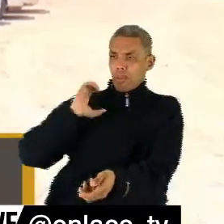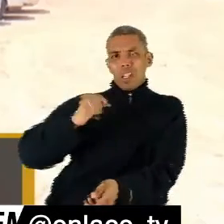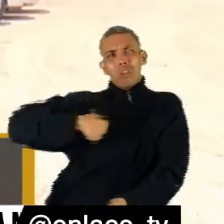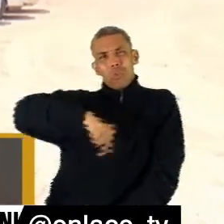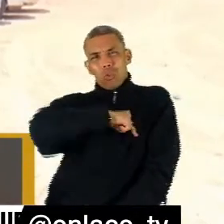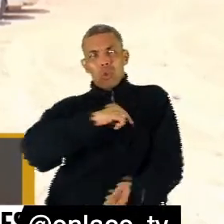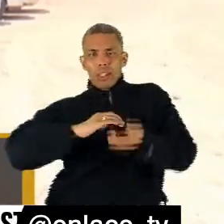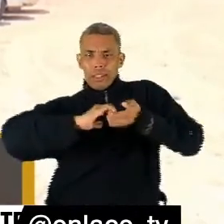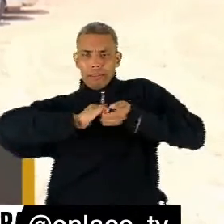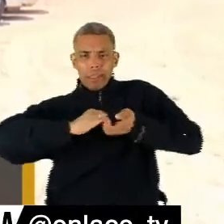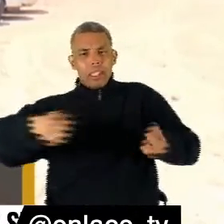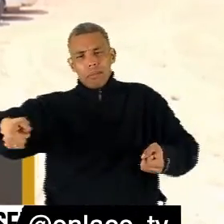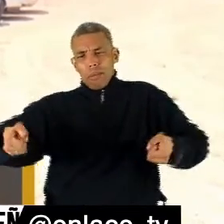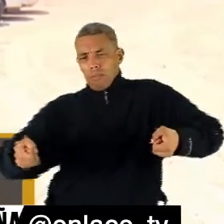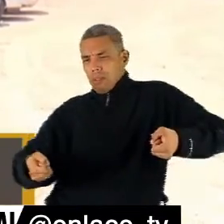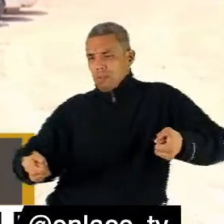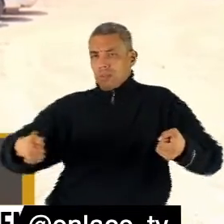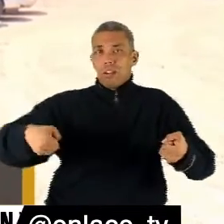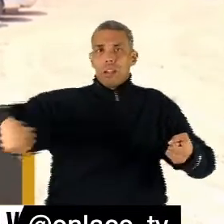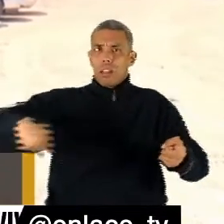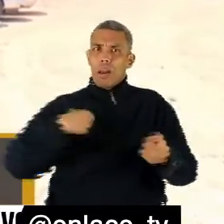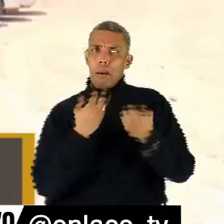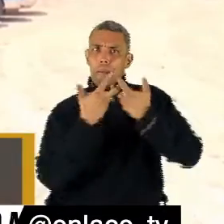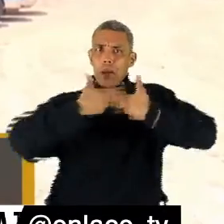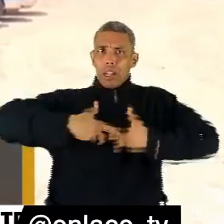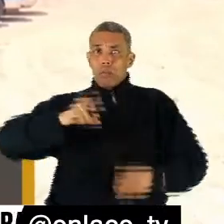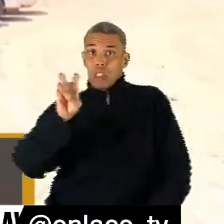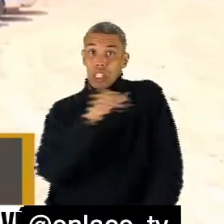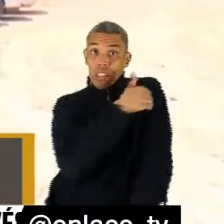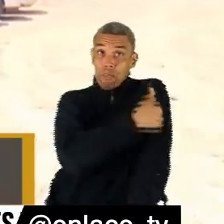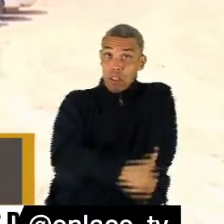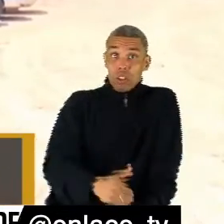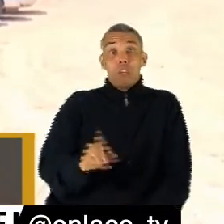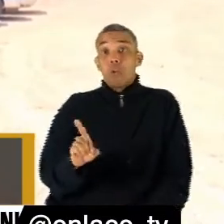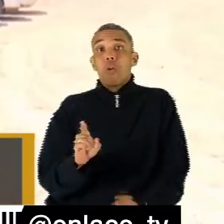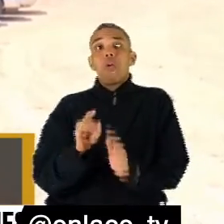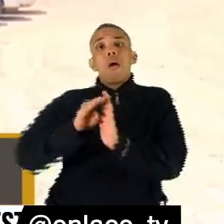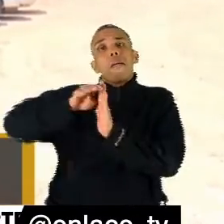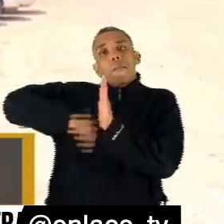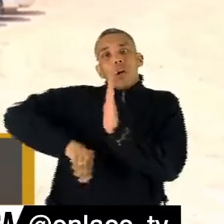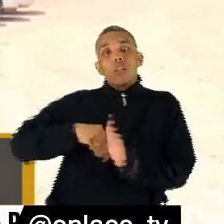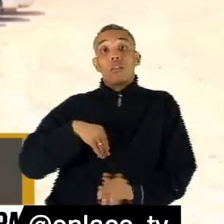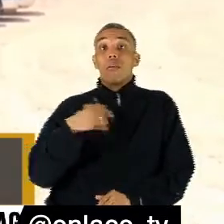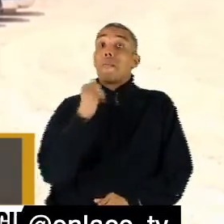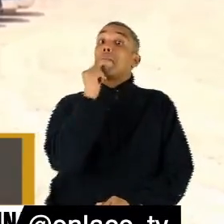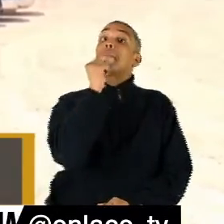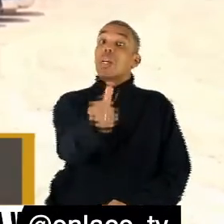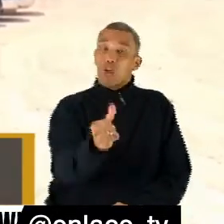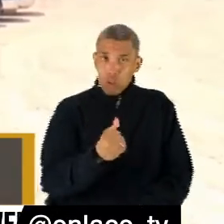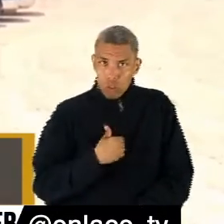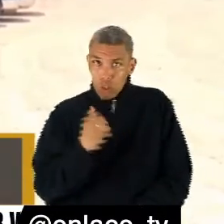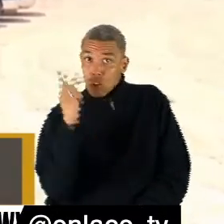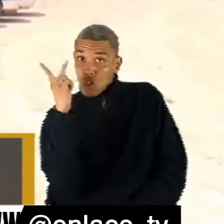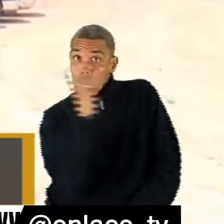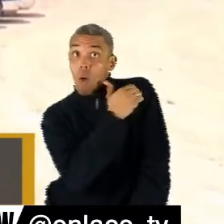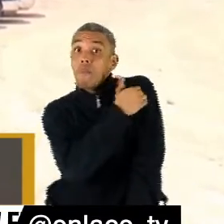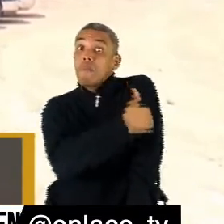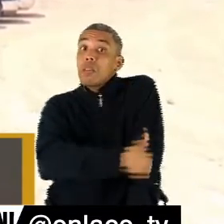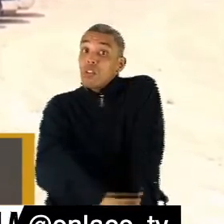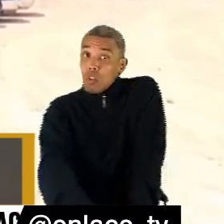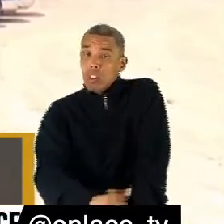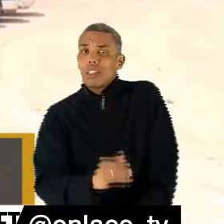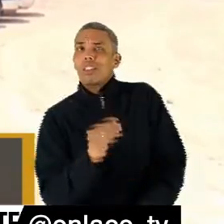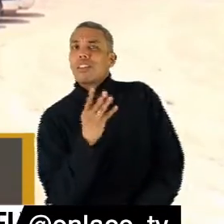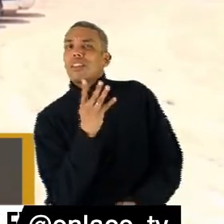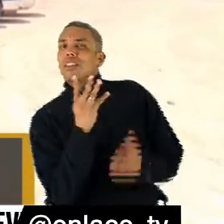que Barranca Bermeja, Rubiales ya no pagan 7.200.000, sino 2.800.000, o en su defecto 2.900.000 pesos, la